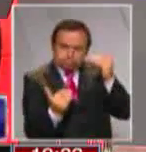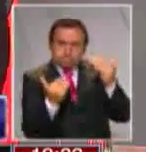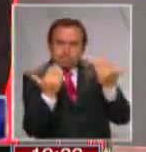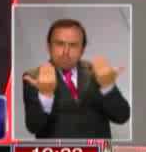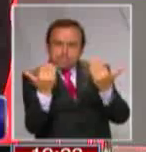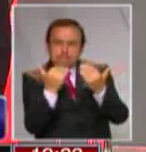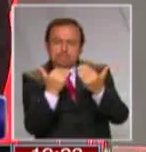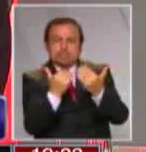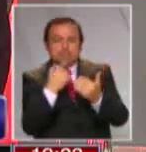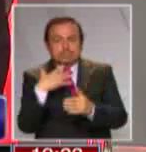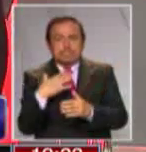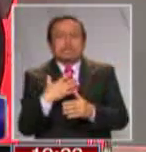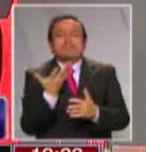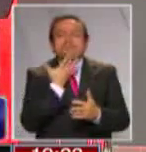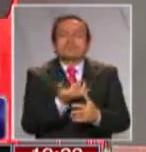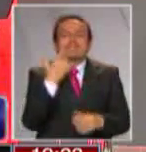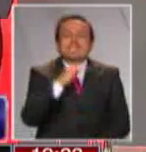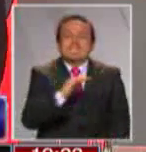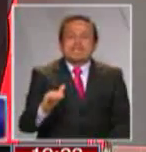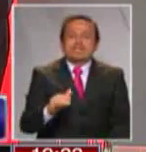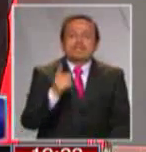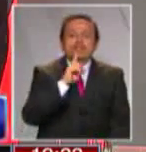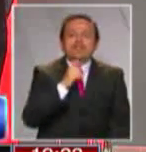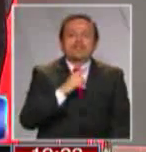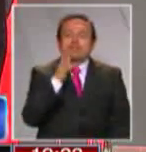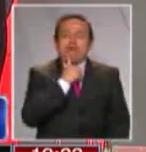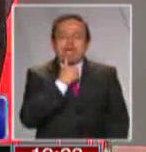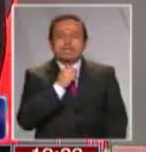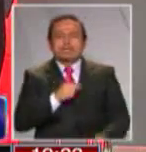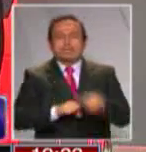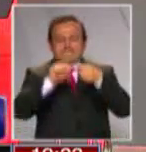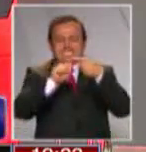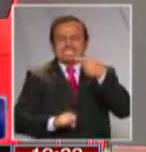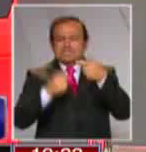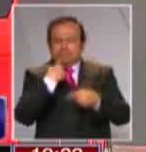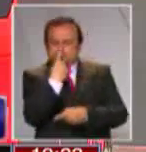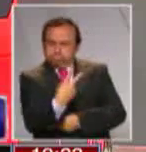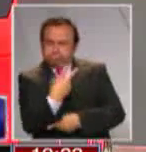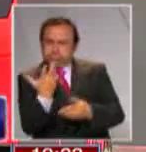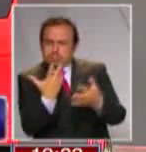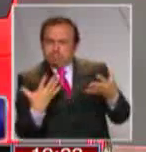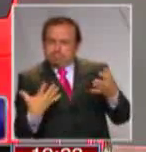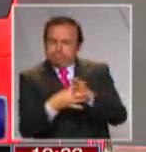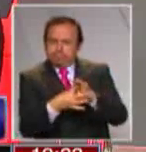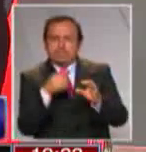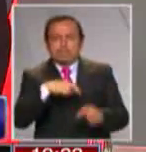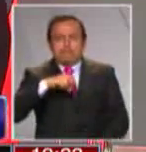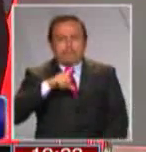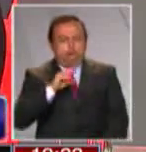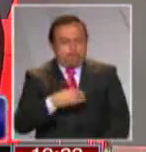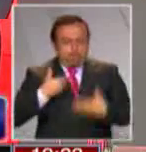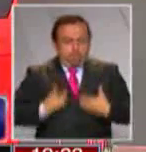primera muestra, particularmente porque los niños no tienen sintomatología, según lo han dicho los propios médicos, asociada a la cantidad de plomo en